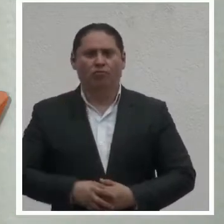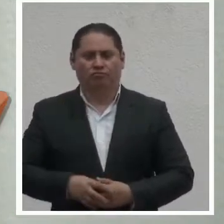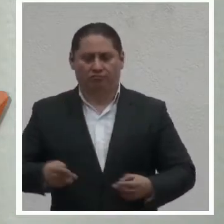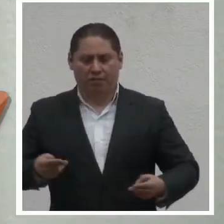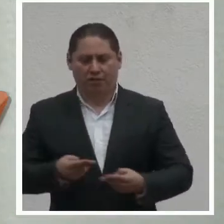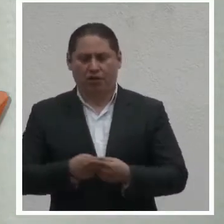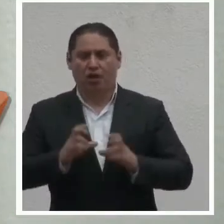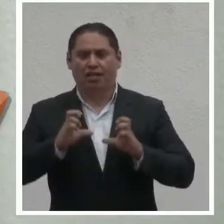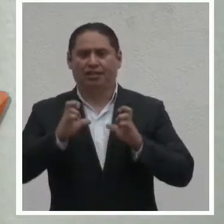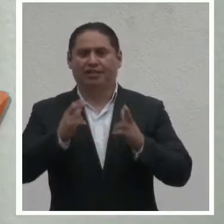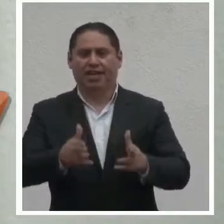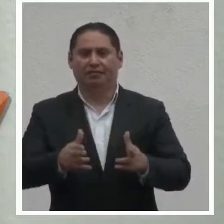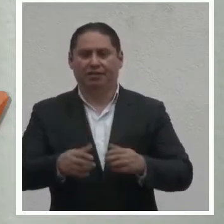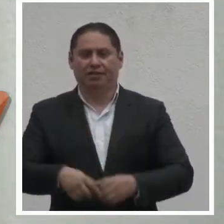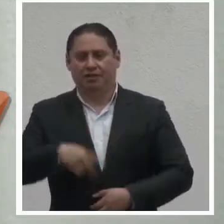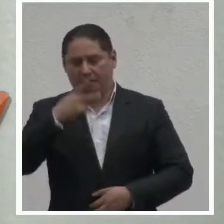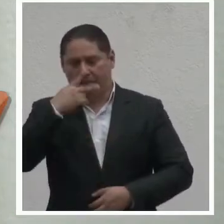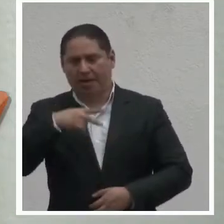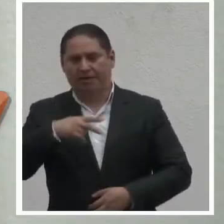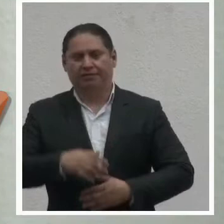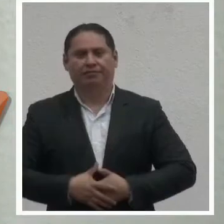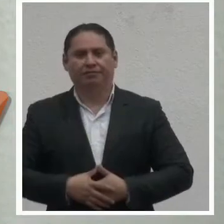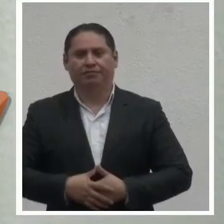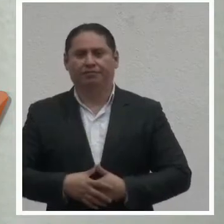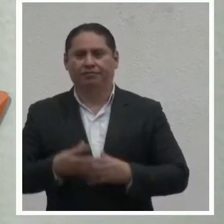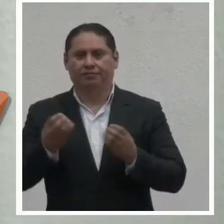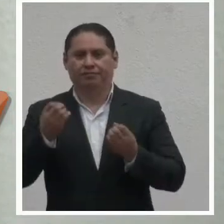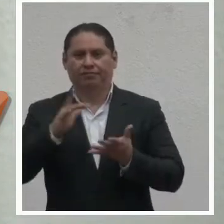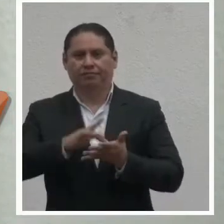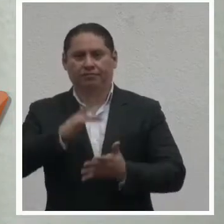un gran mexicano. Es cuanto,